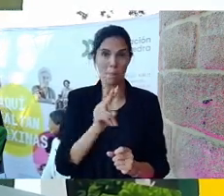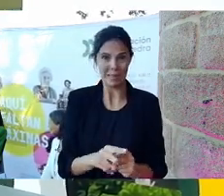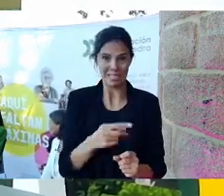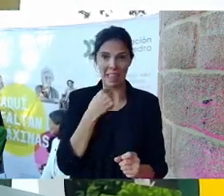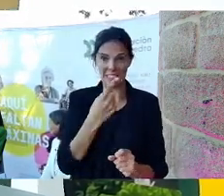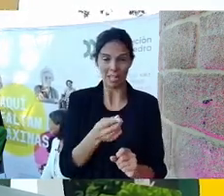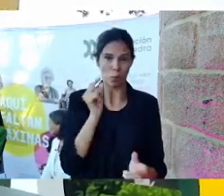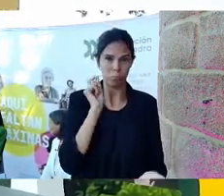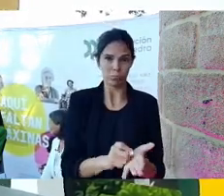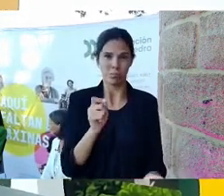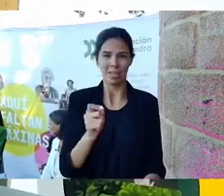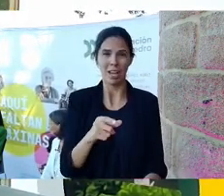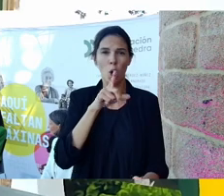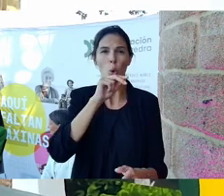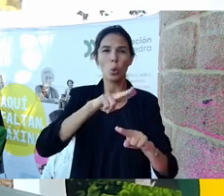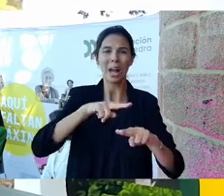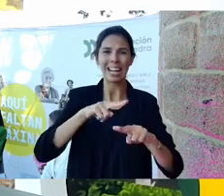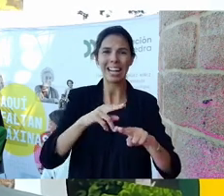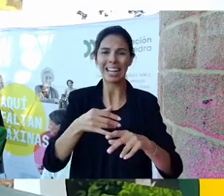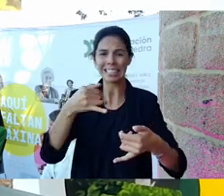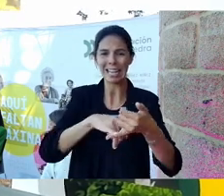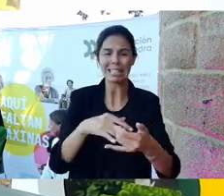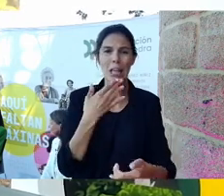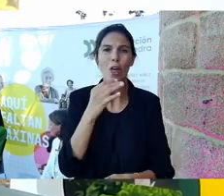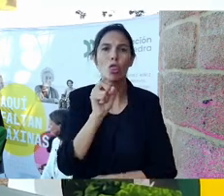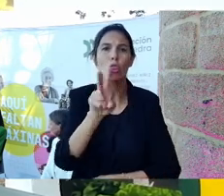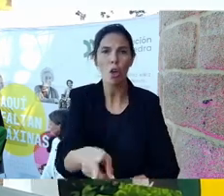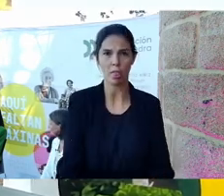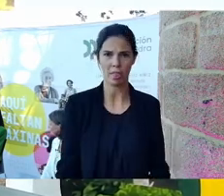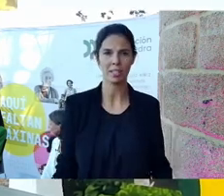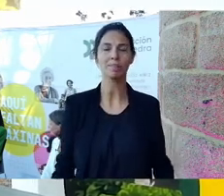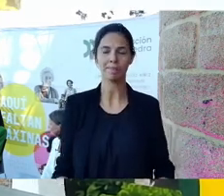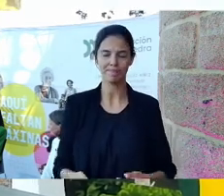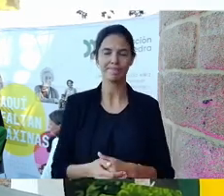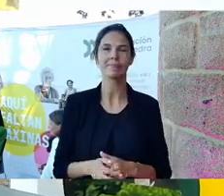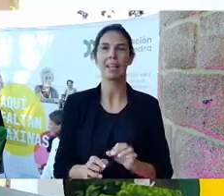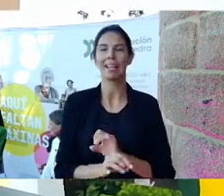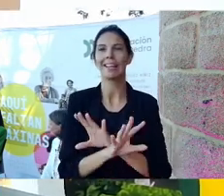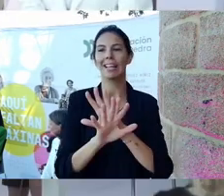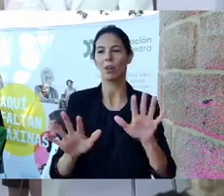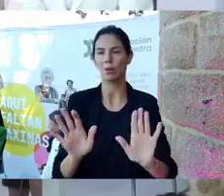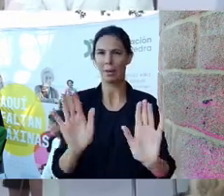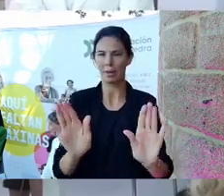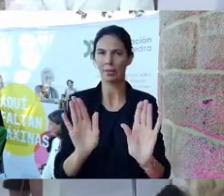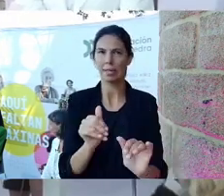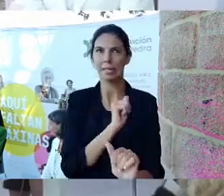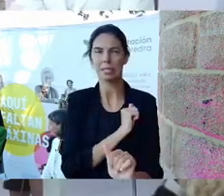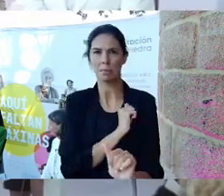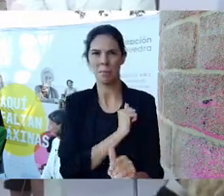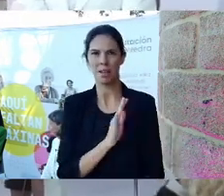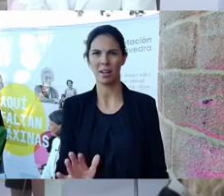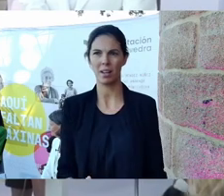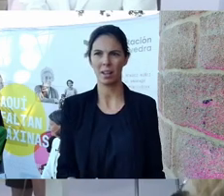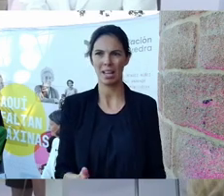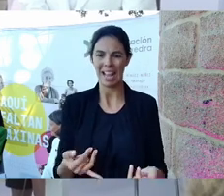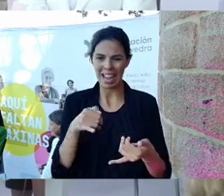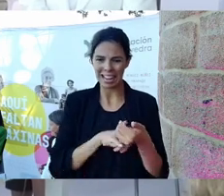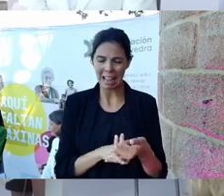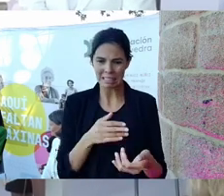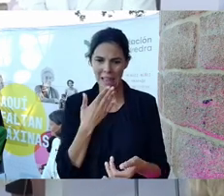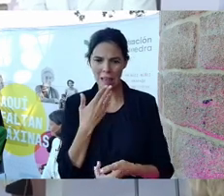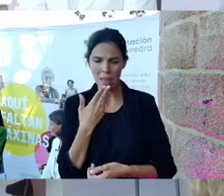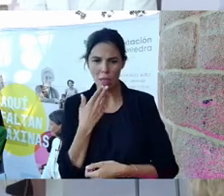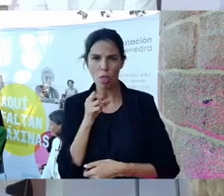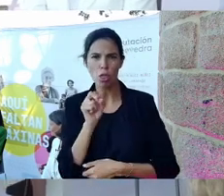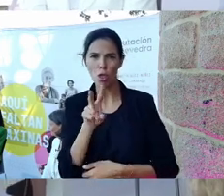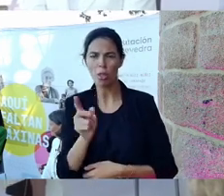que acaba de decir así, rápidamente, que Urraca casa os 12 años. Claro, digo, espérate. Pero que